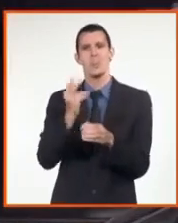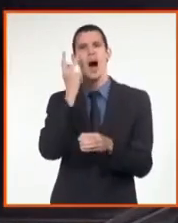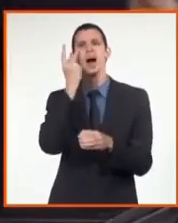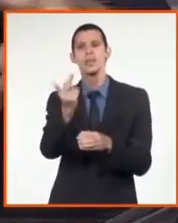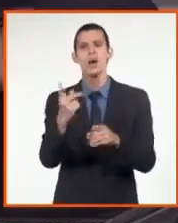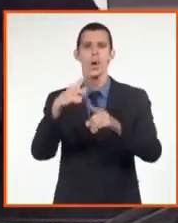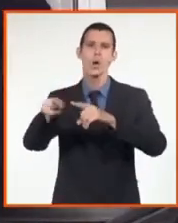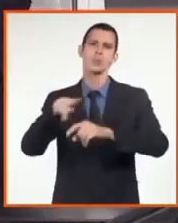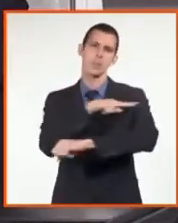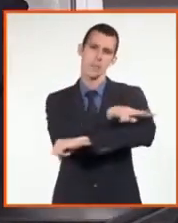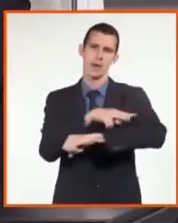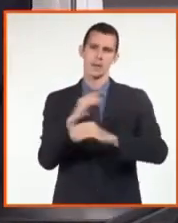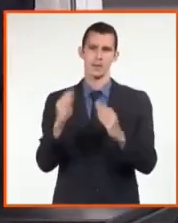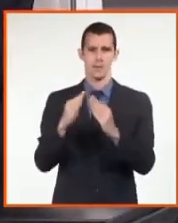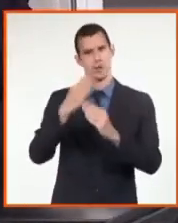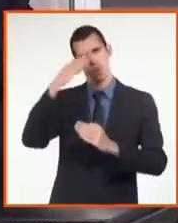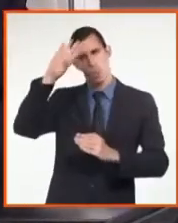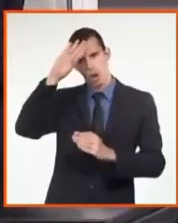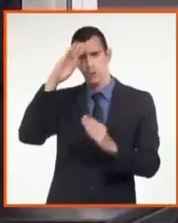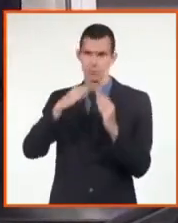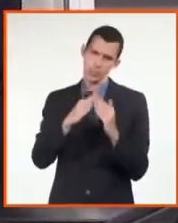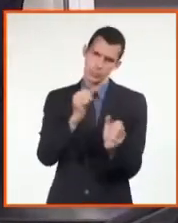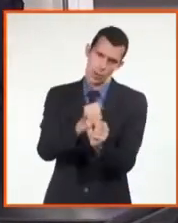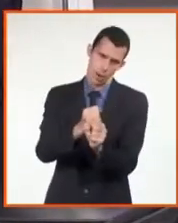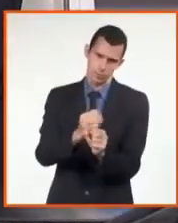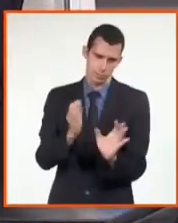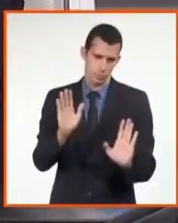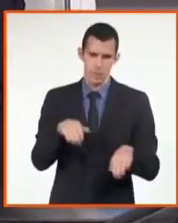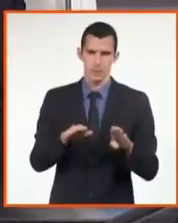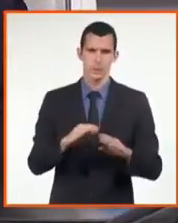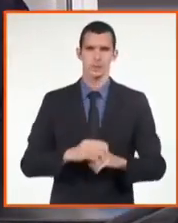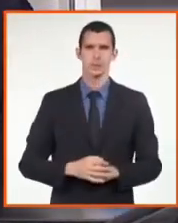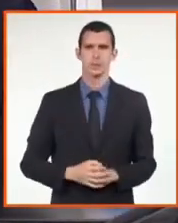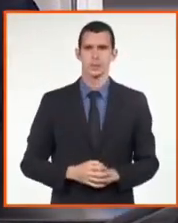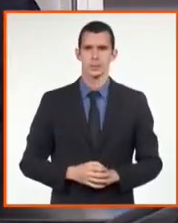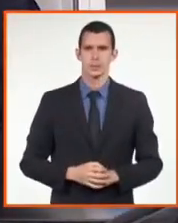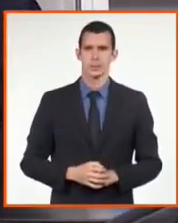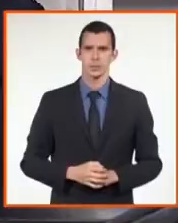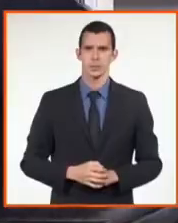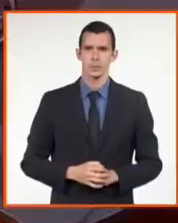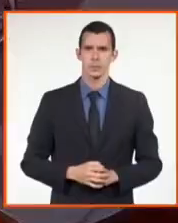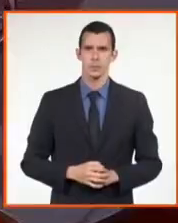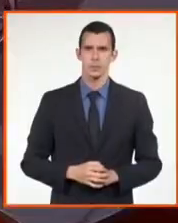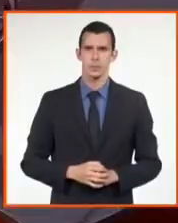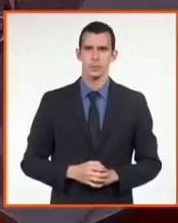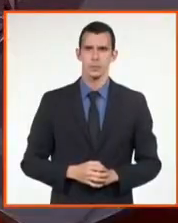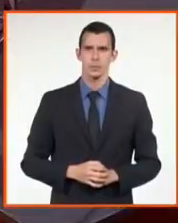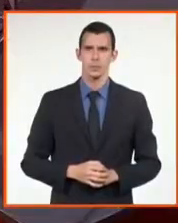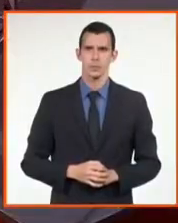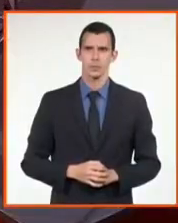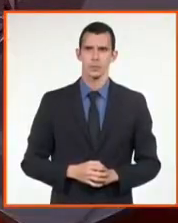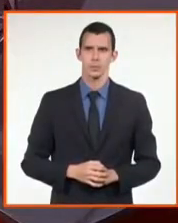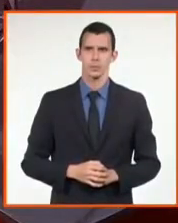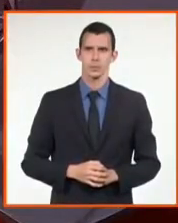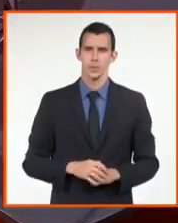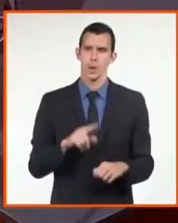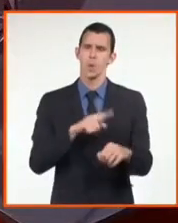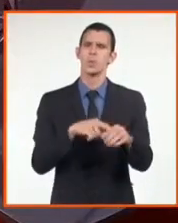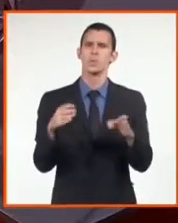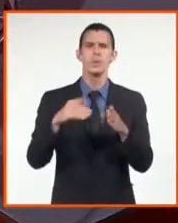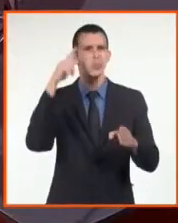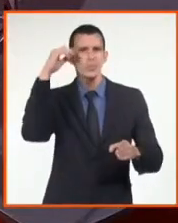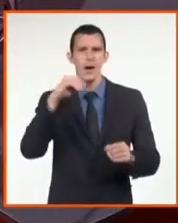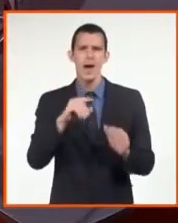el proceso de debate del Código de familia no donde una amplia nuestra consulta de consulta del proceso de